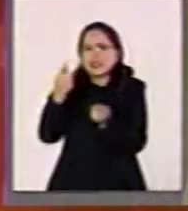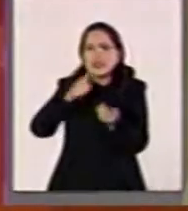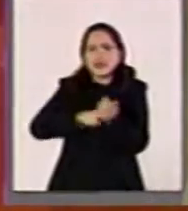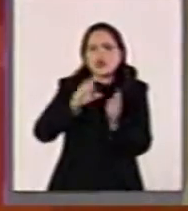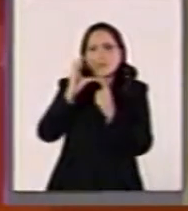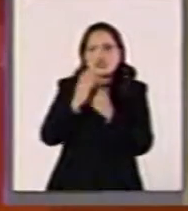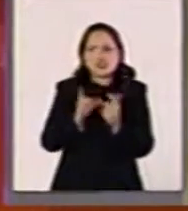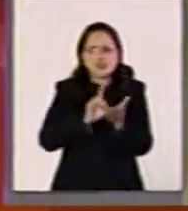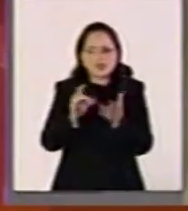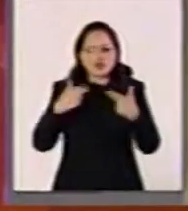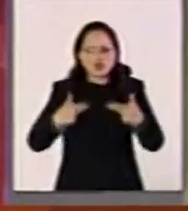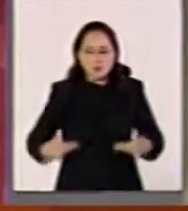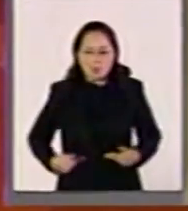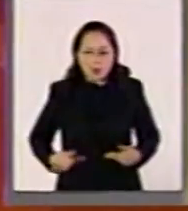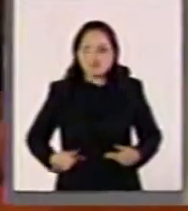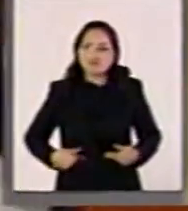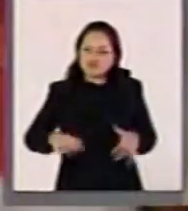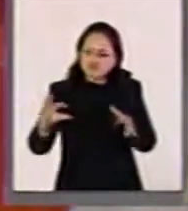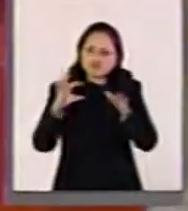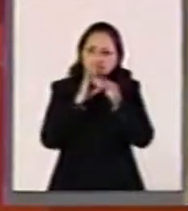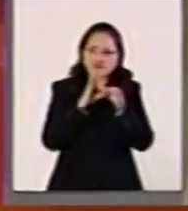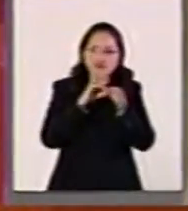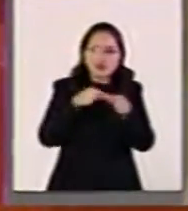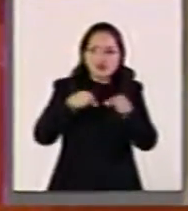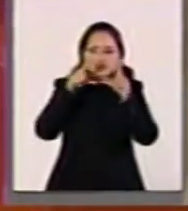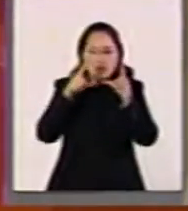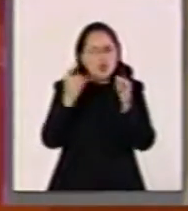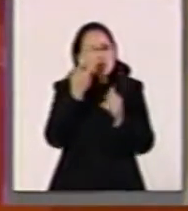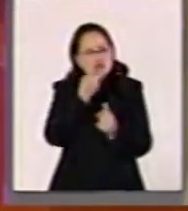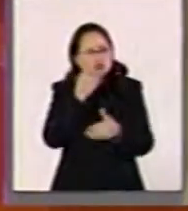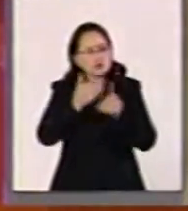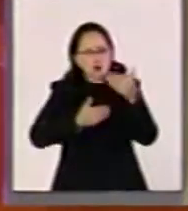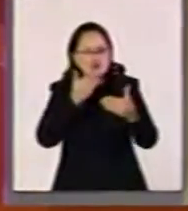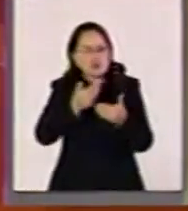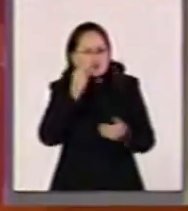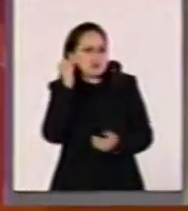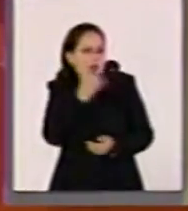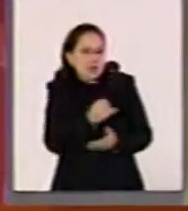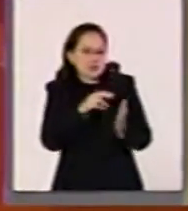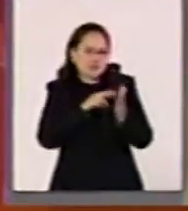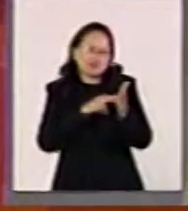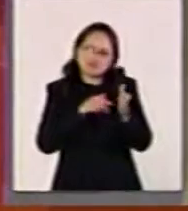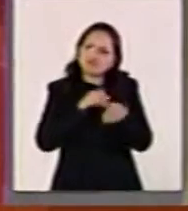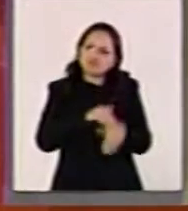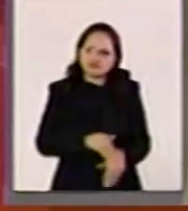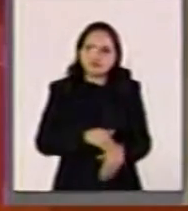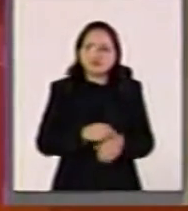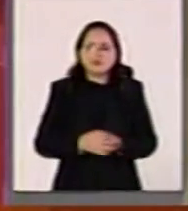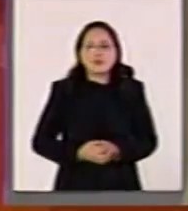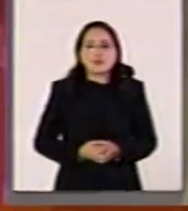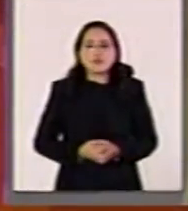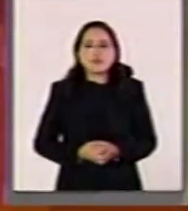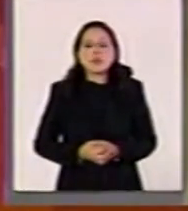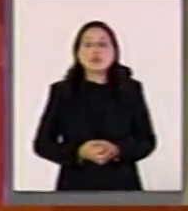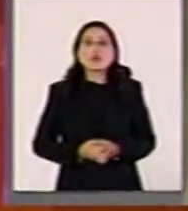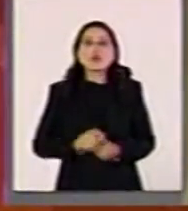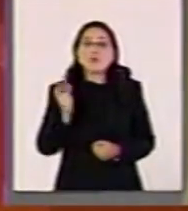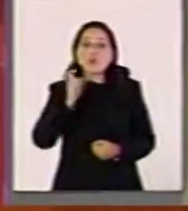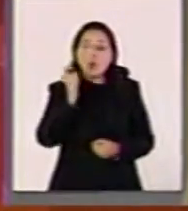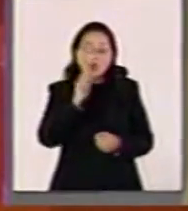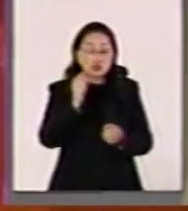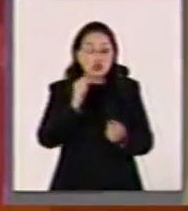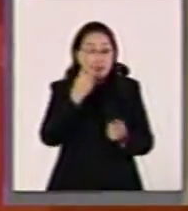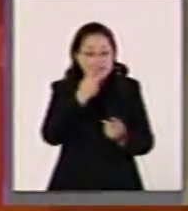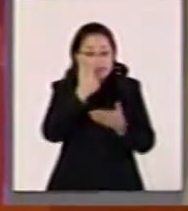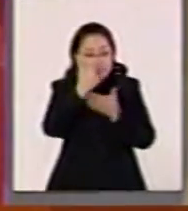Derechos Humanos, como es la costumbre de todos estos procesos que desde esta comisión iniciamos. Una vez integrada